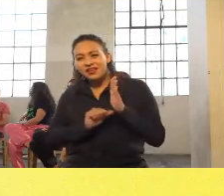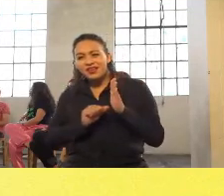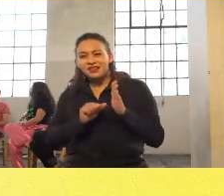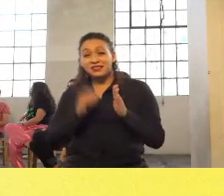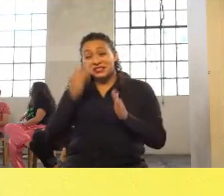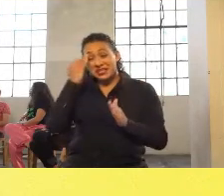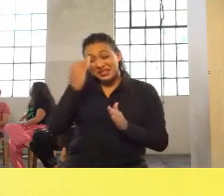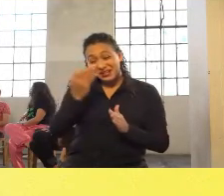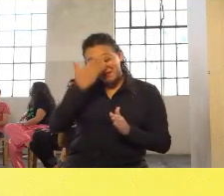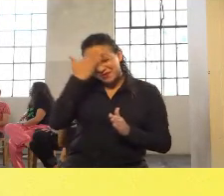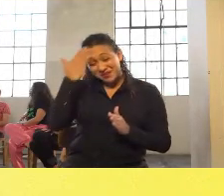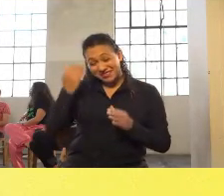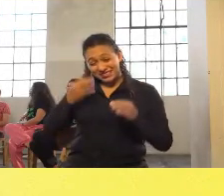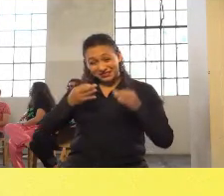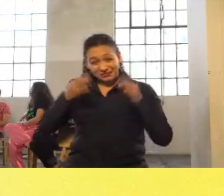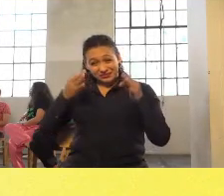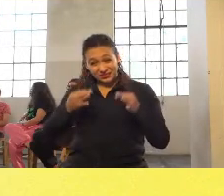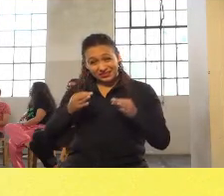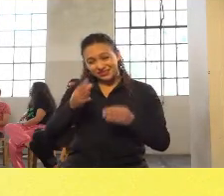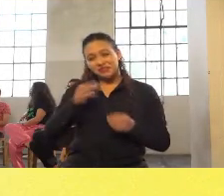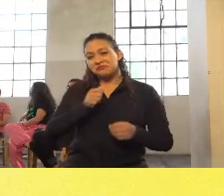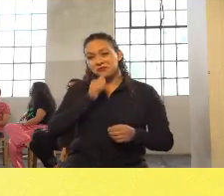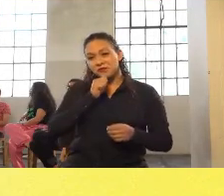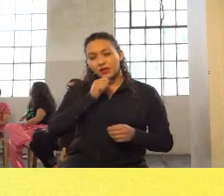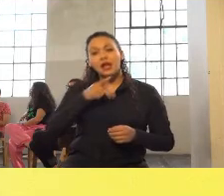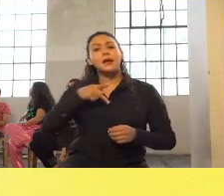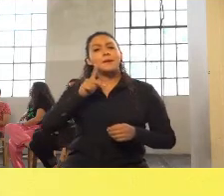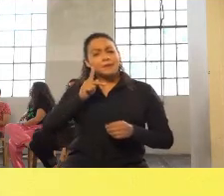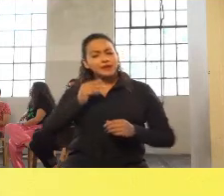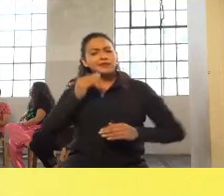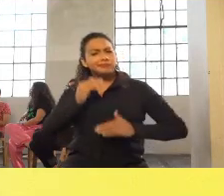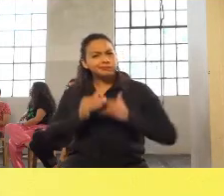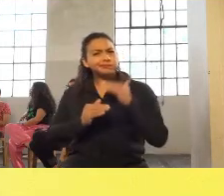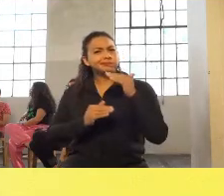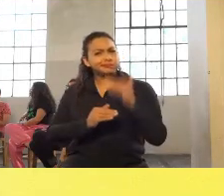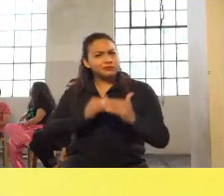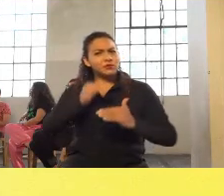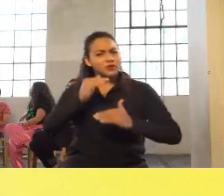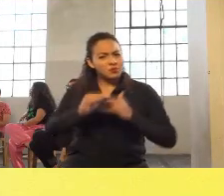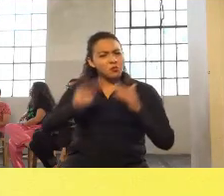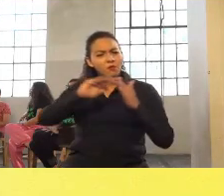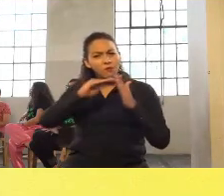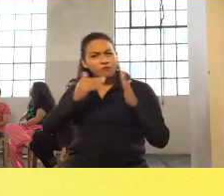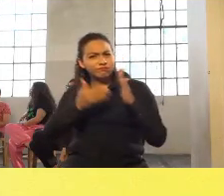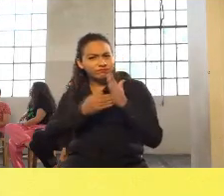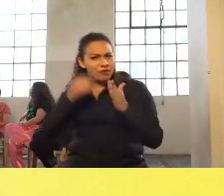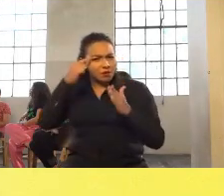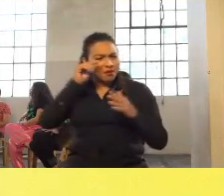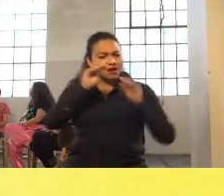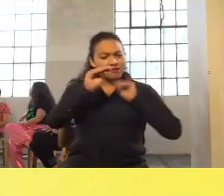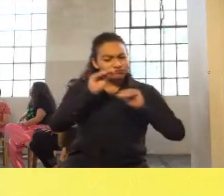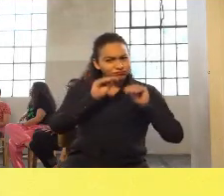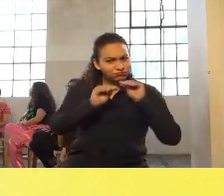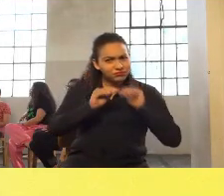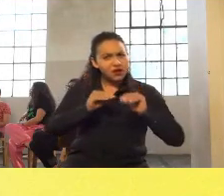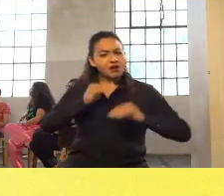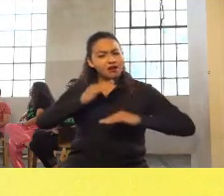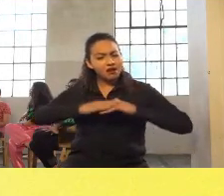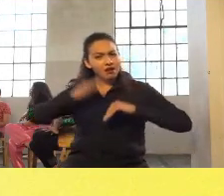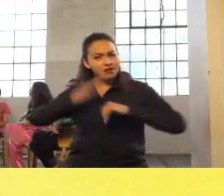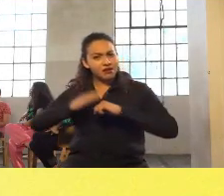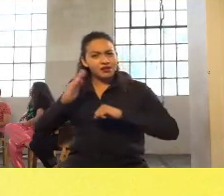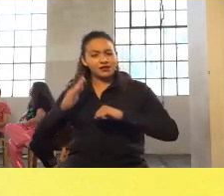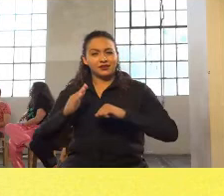diverso. Aceptar que no puede ser como una estructura súper perfecta, pero sí accionar cada vez que